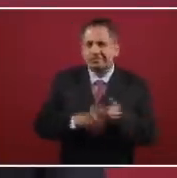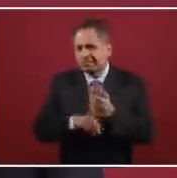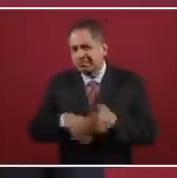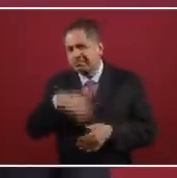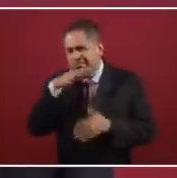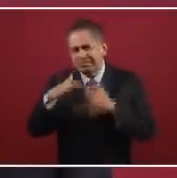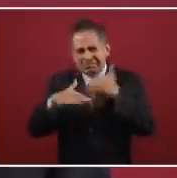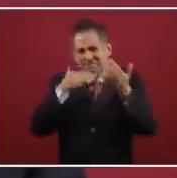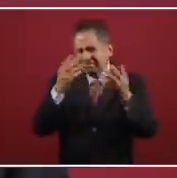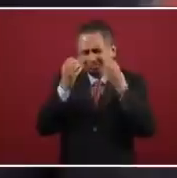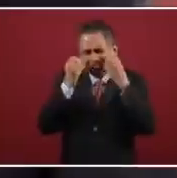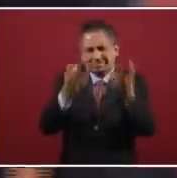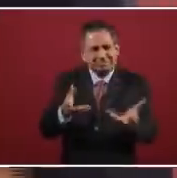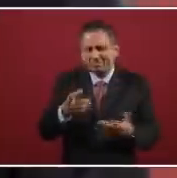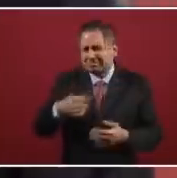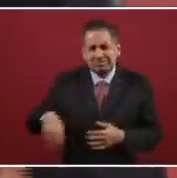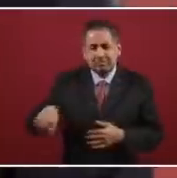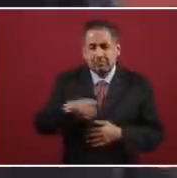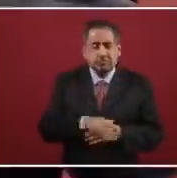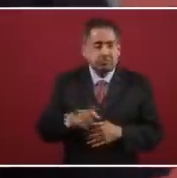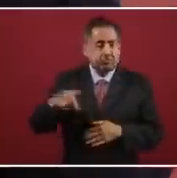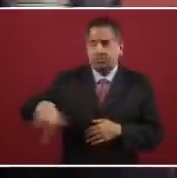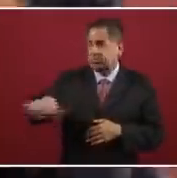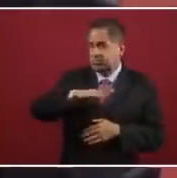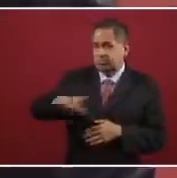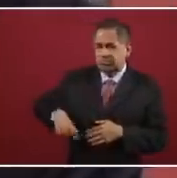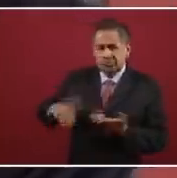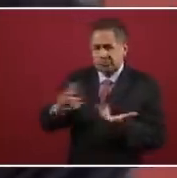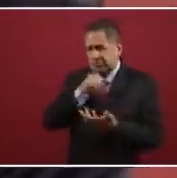O sea, aquí no se hacía nada. Bueno,